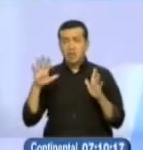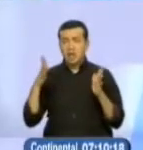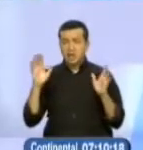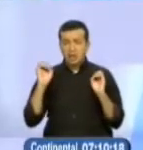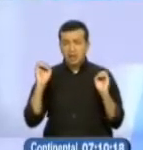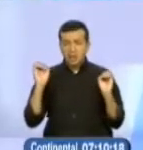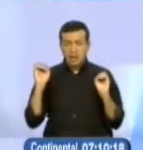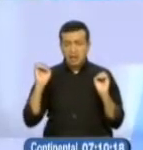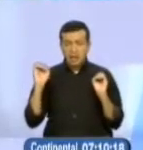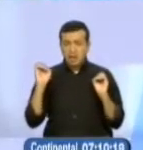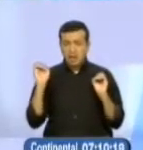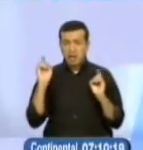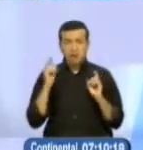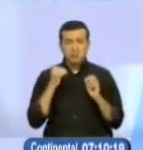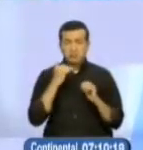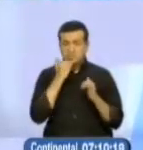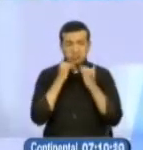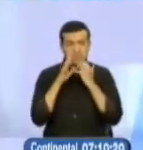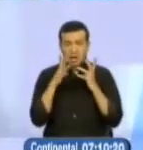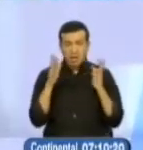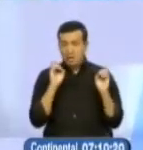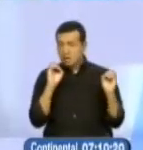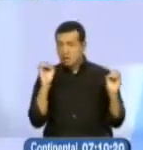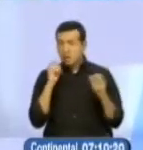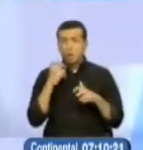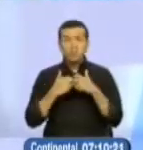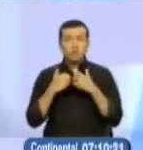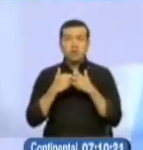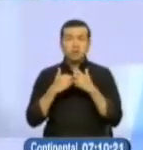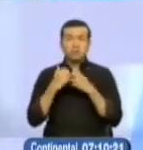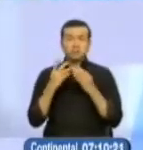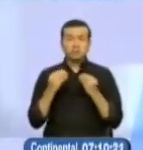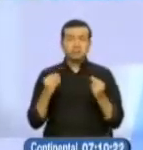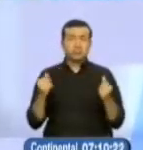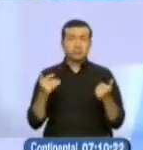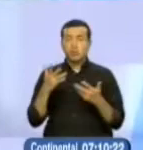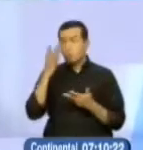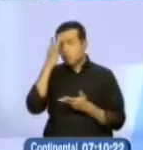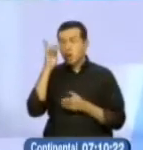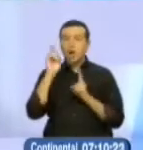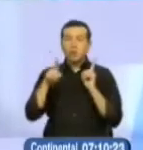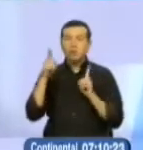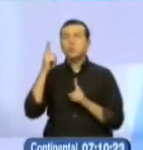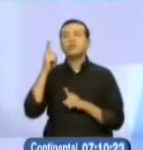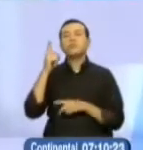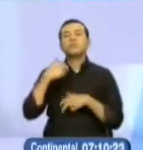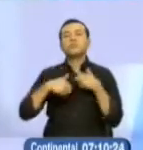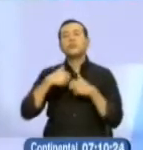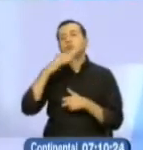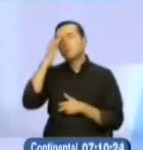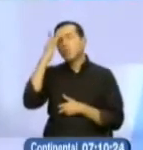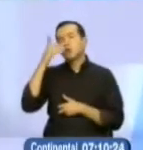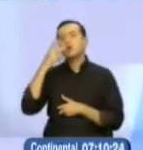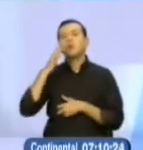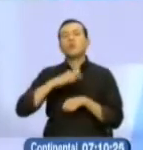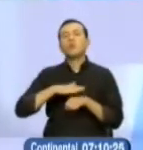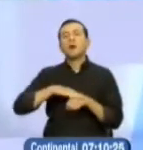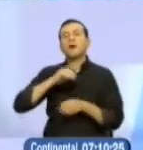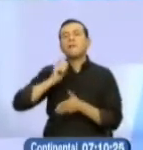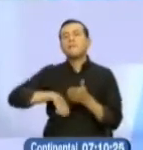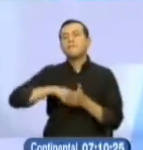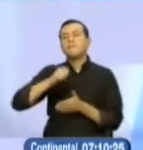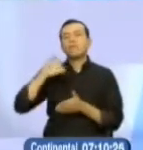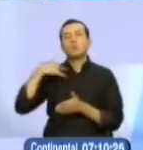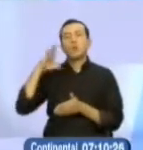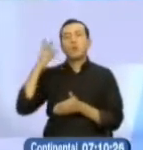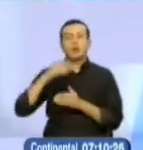mayor tipo de diferencia los problemas estaban porque no existían las firmas de respaldo y